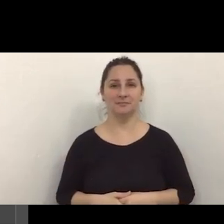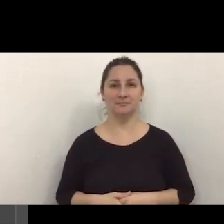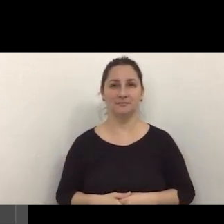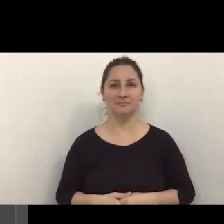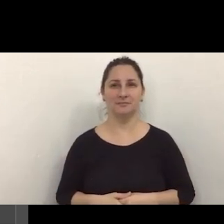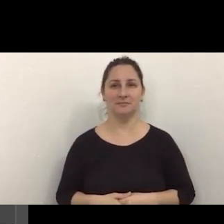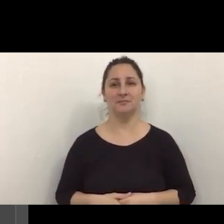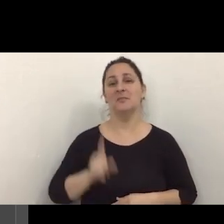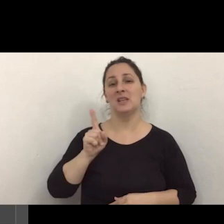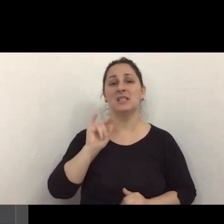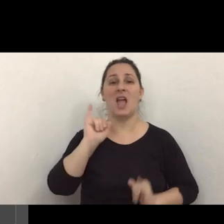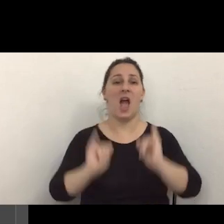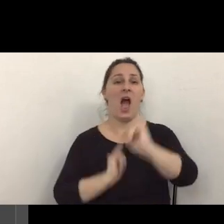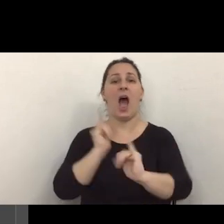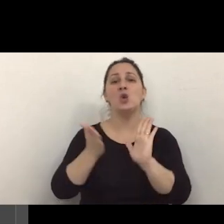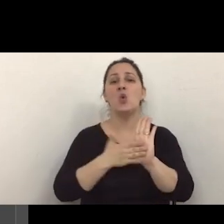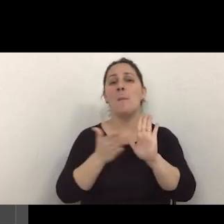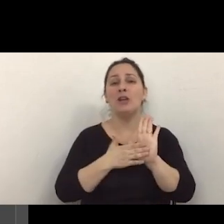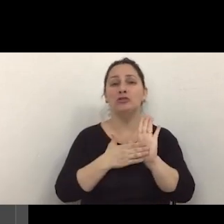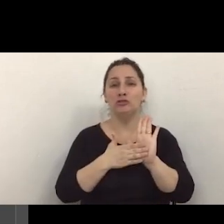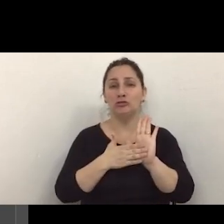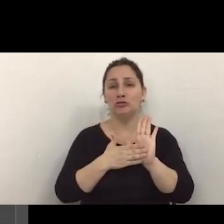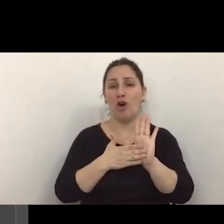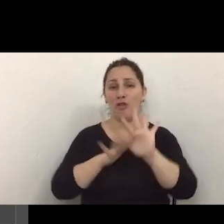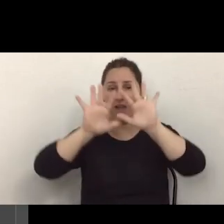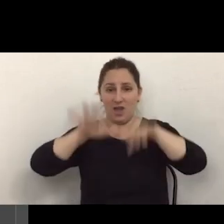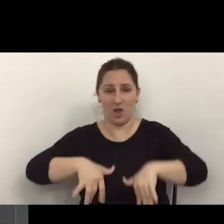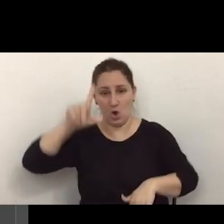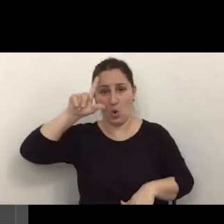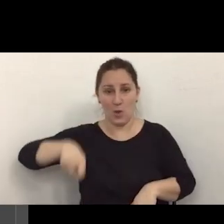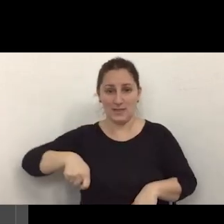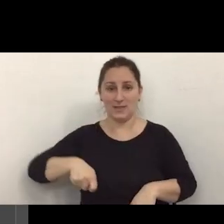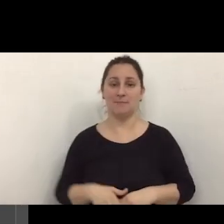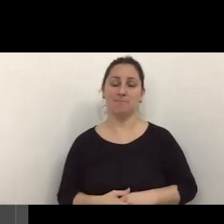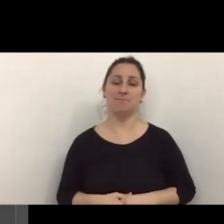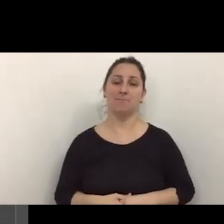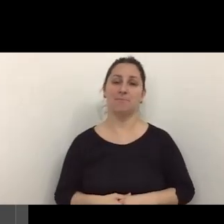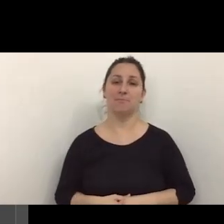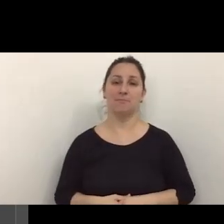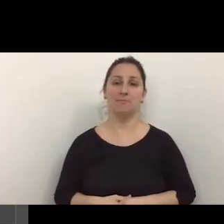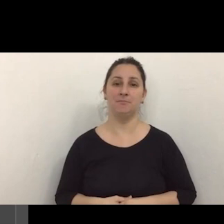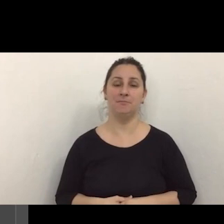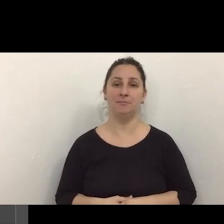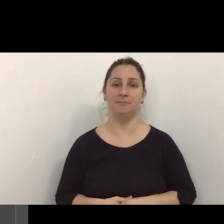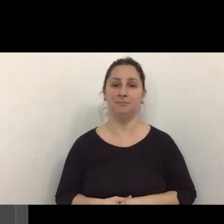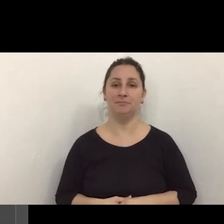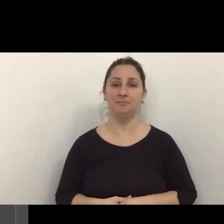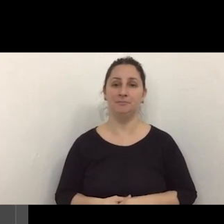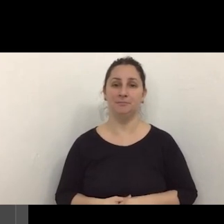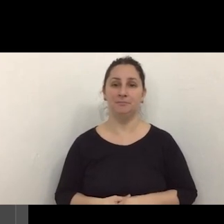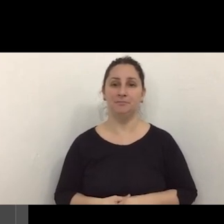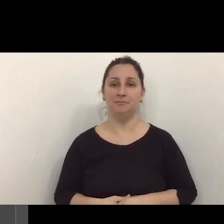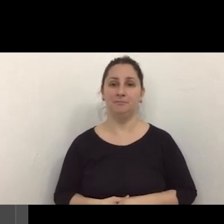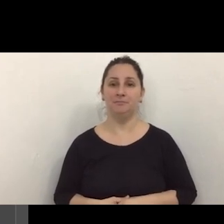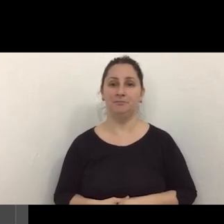es el argumento del fallo, ¿sí? Así que bueno, después lo pueden